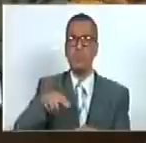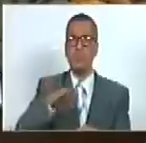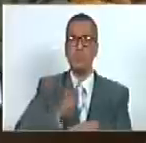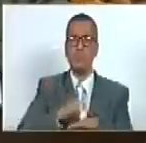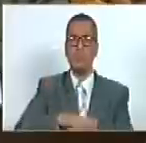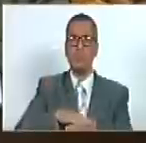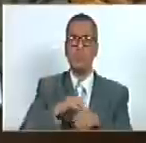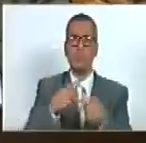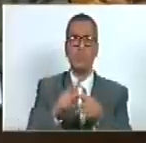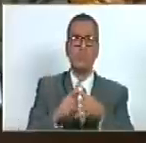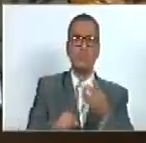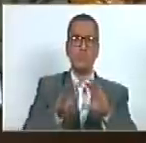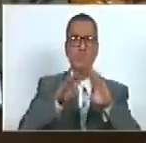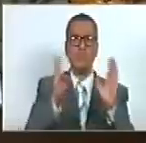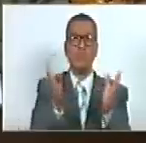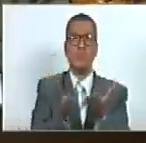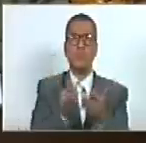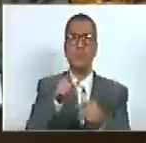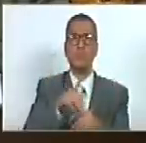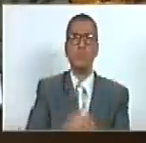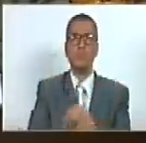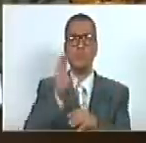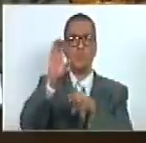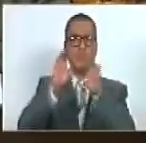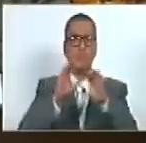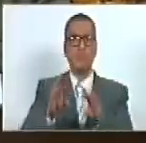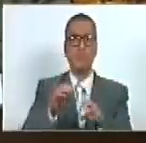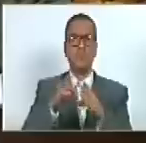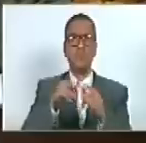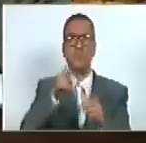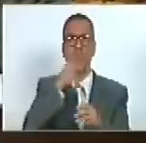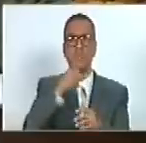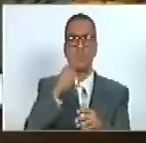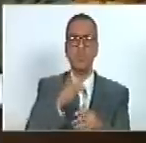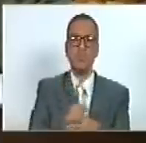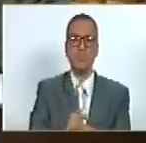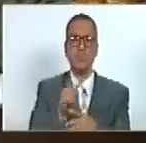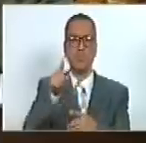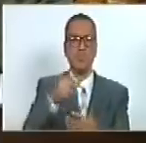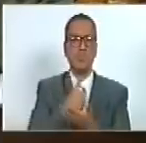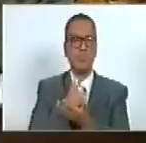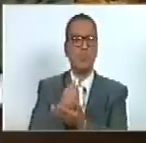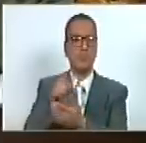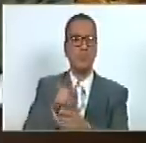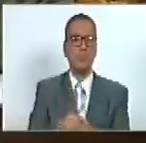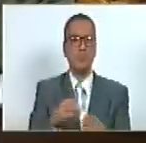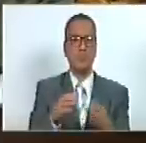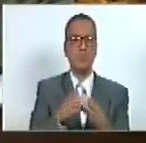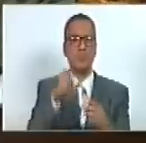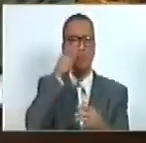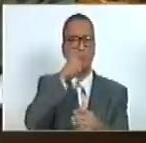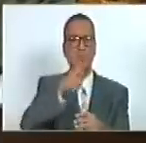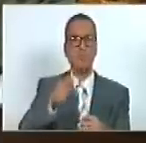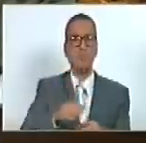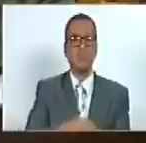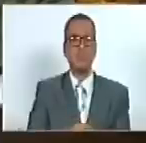ningún otro país. Un factor político que fue favorecido por un pueblo